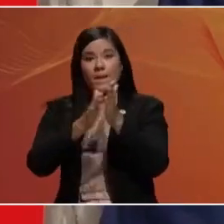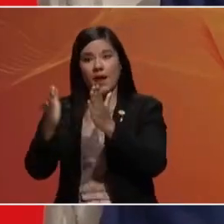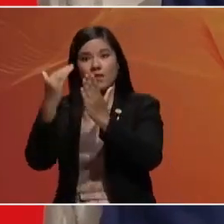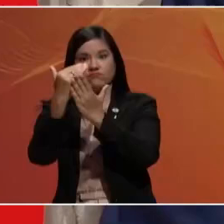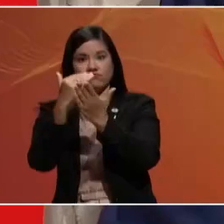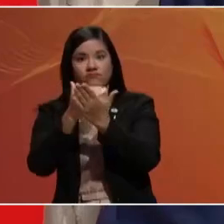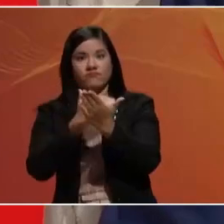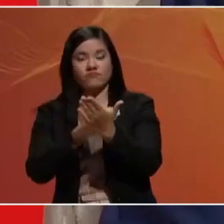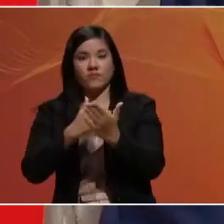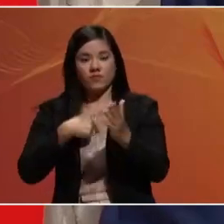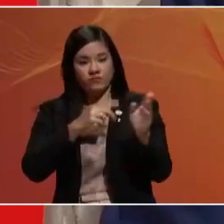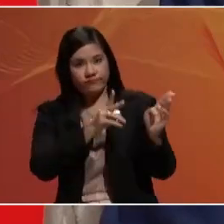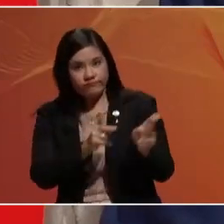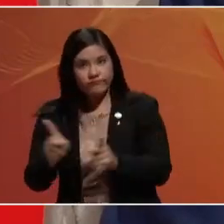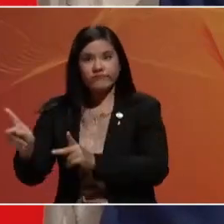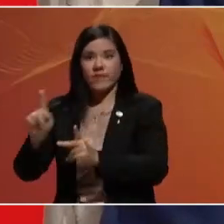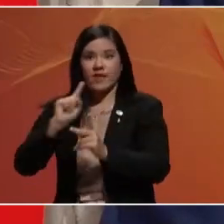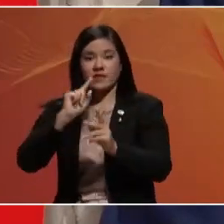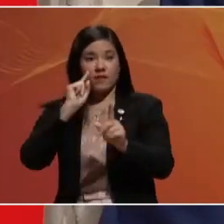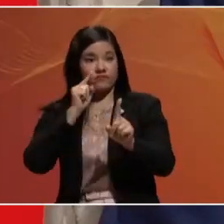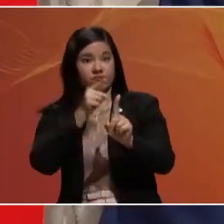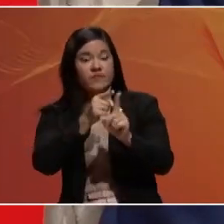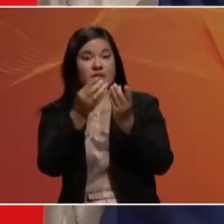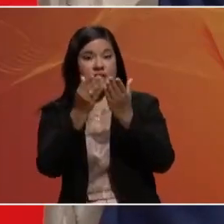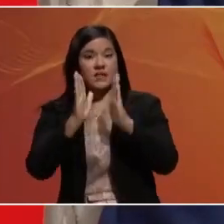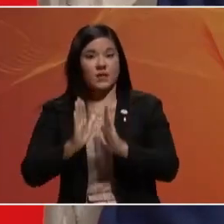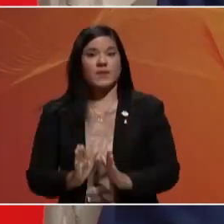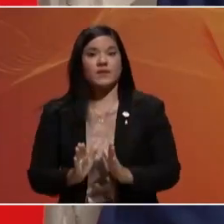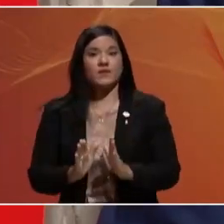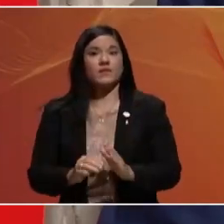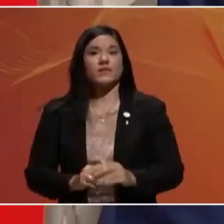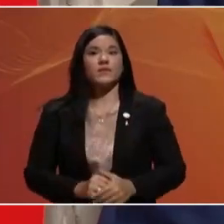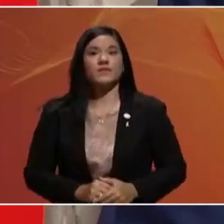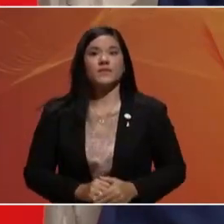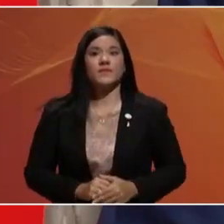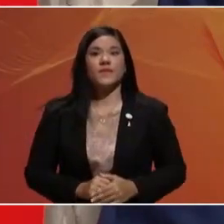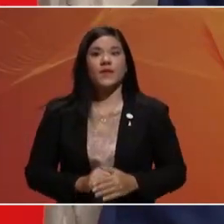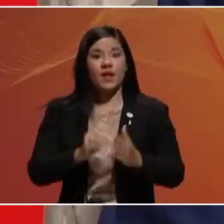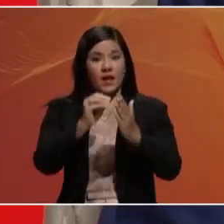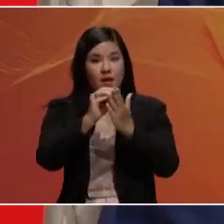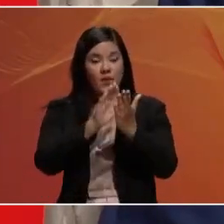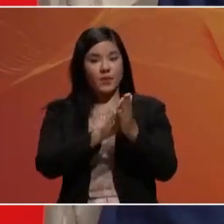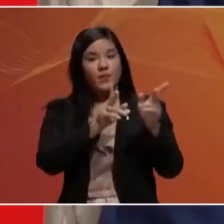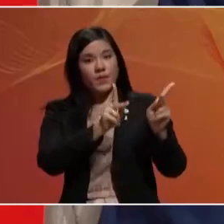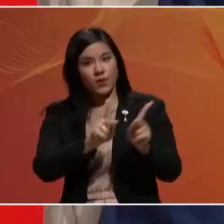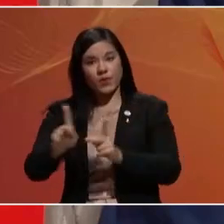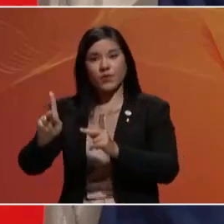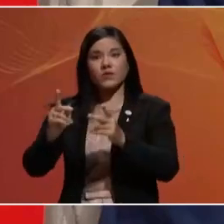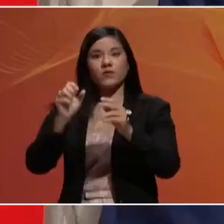debo cumplir. Ahí están señalados los servicios y productos que debo